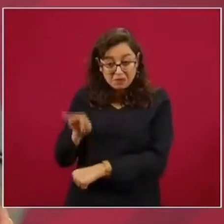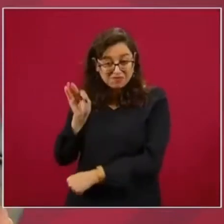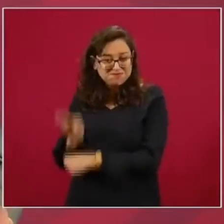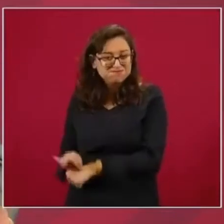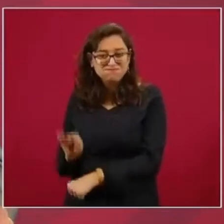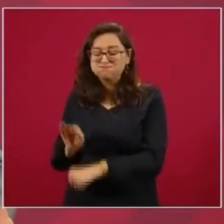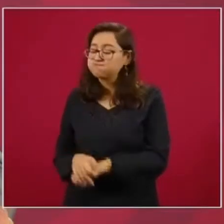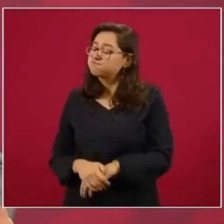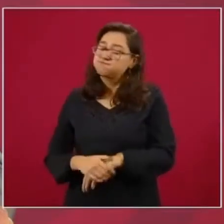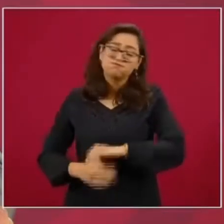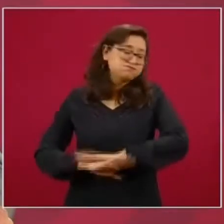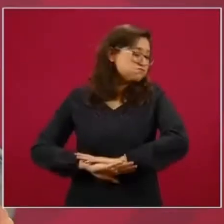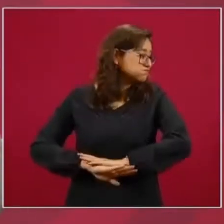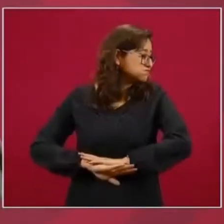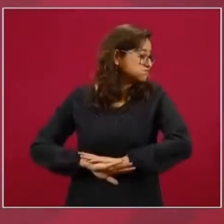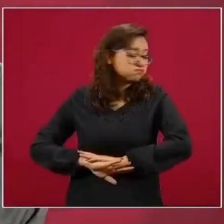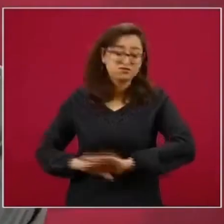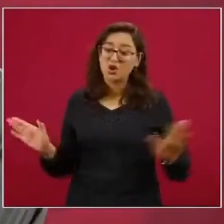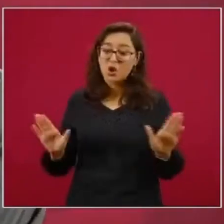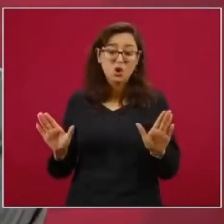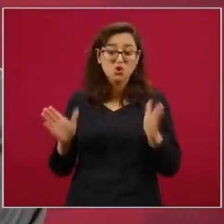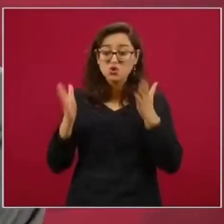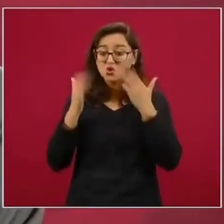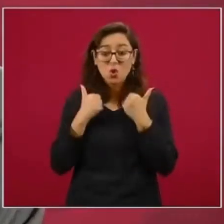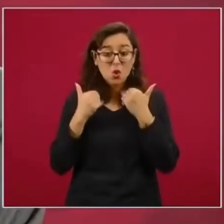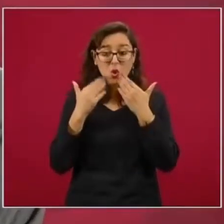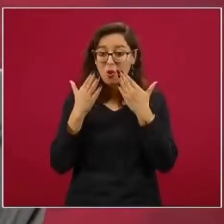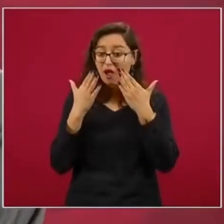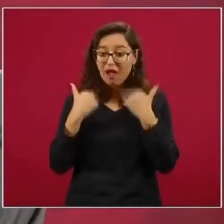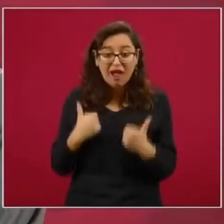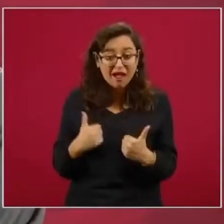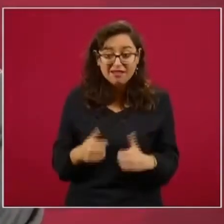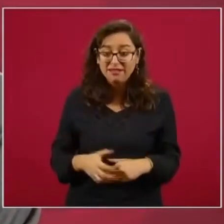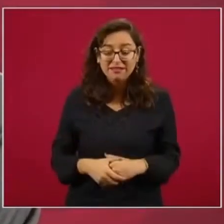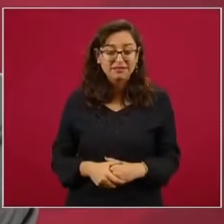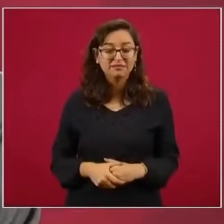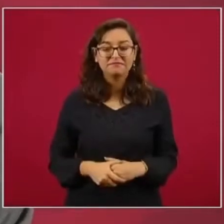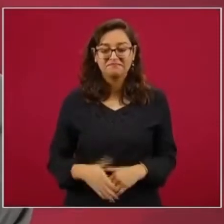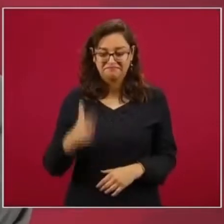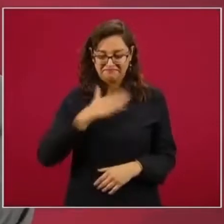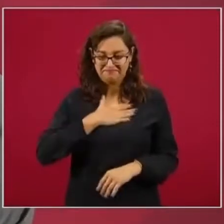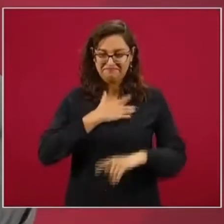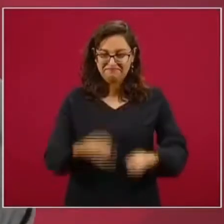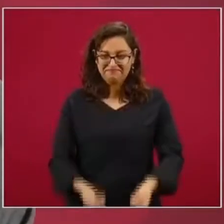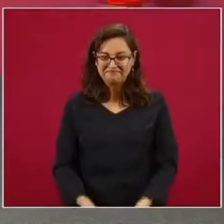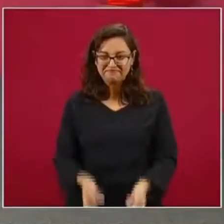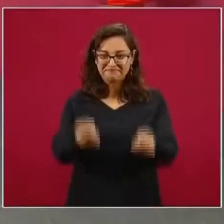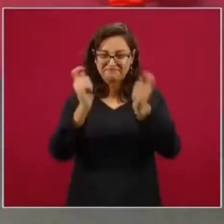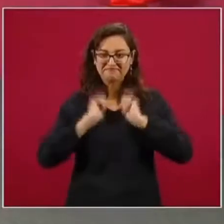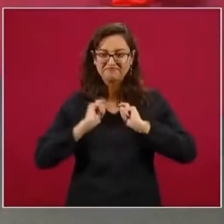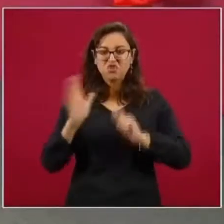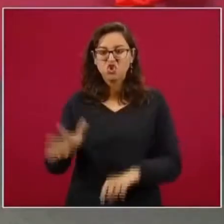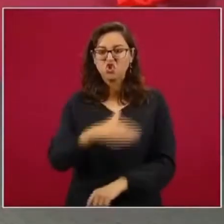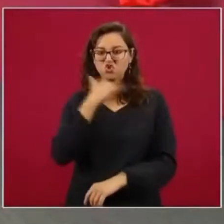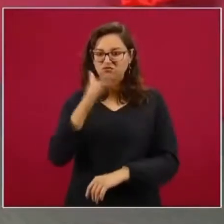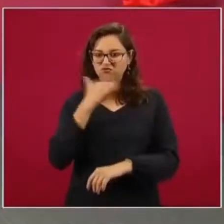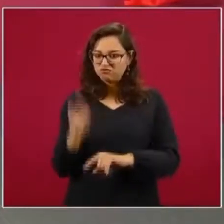familiares. Nosotros llegamos aquí con la encomienda de acabar con la